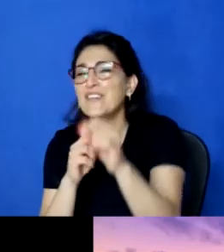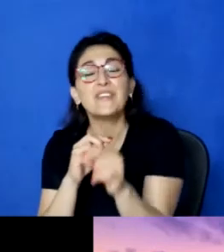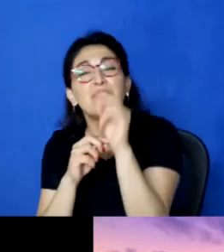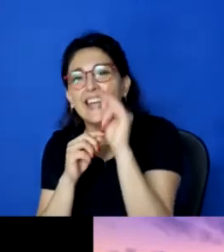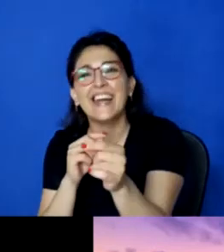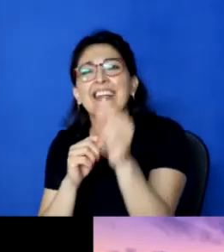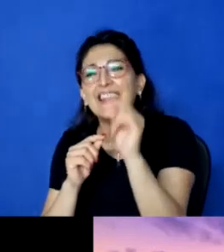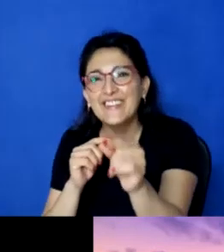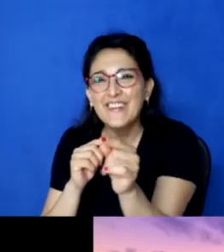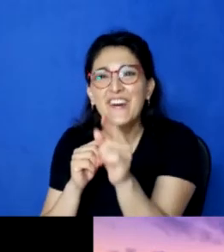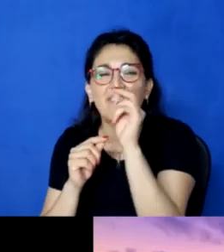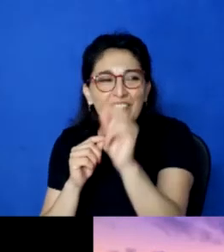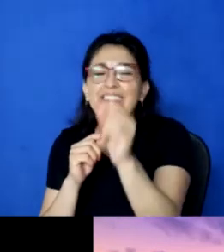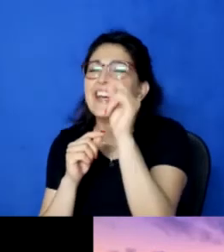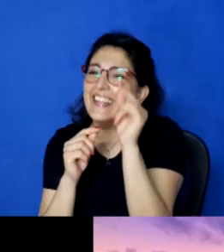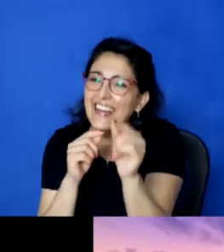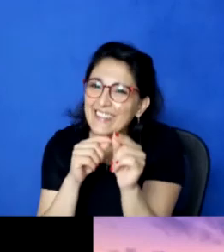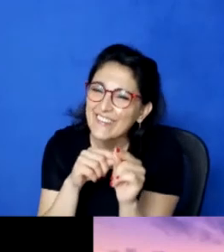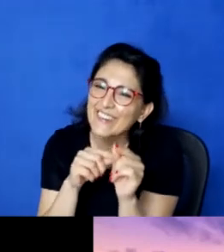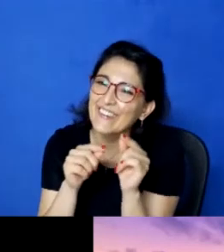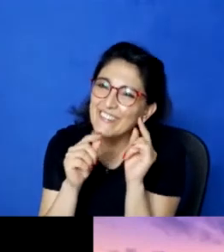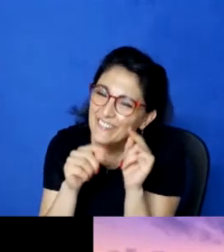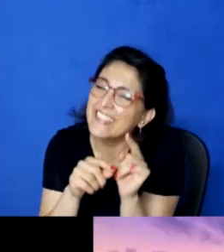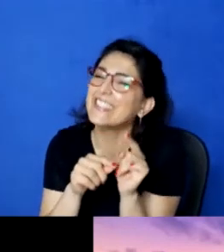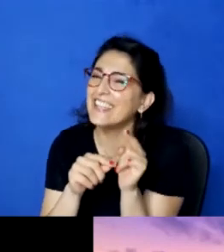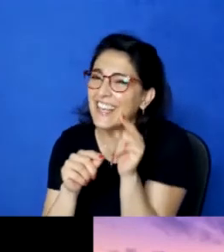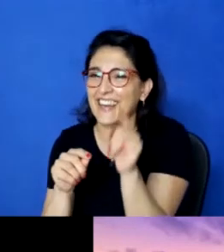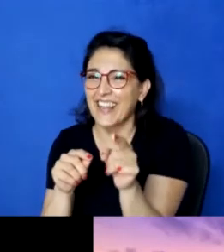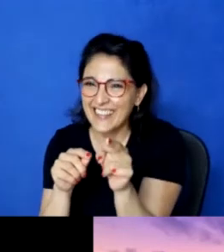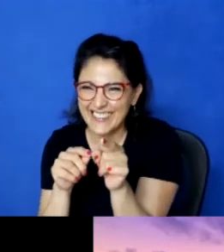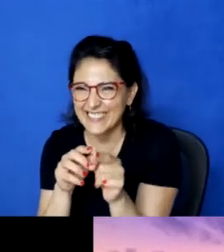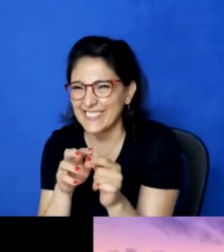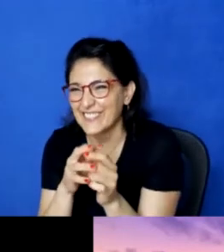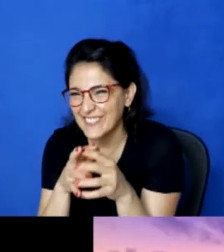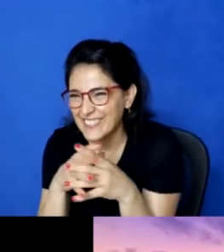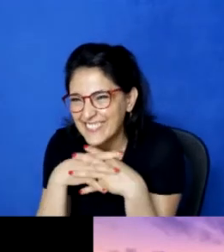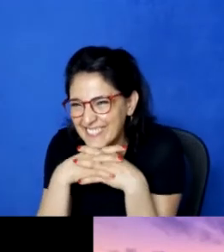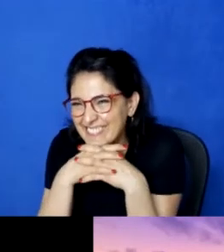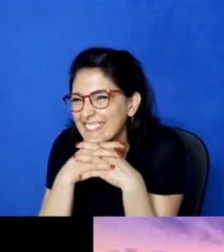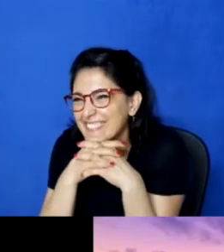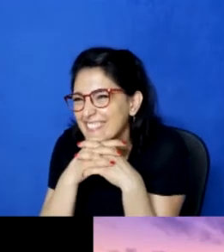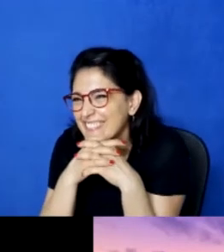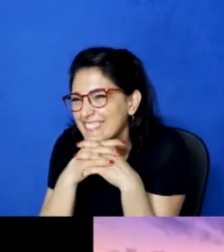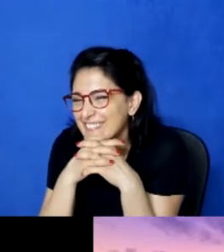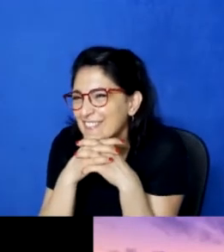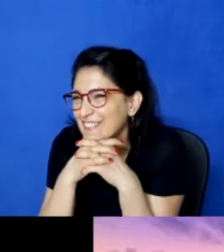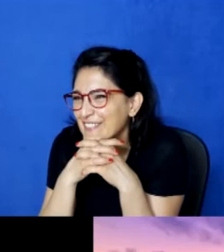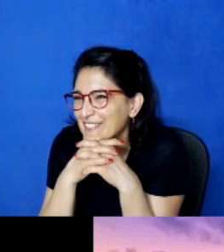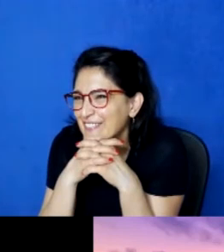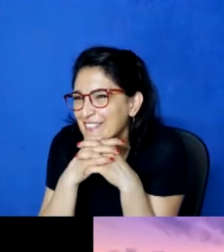Porque yo no sé cuándo me estás cargando, y cuándo me decís la verdad. Es verdad, yo conocí